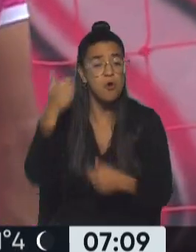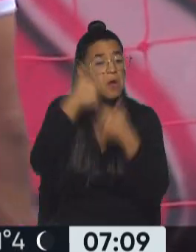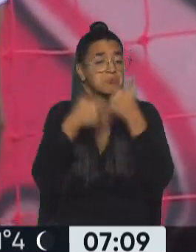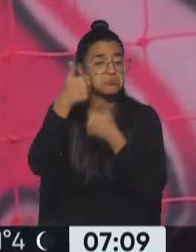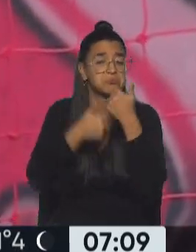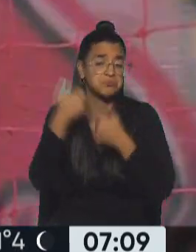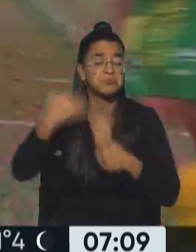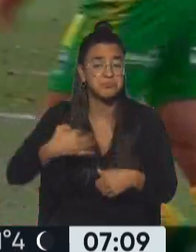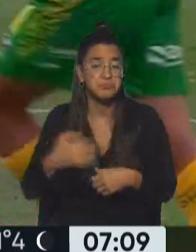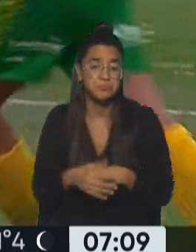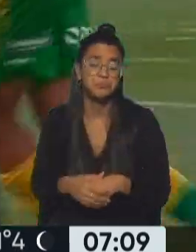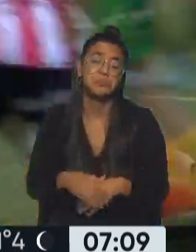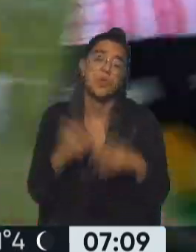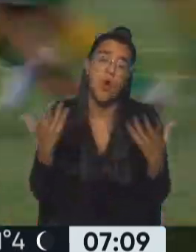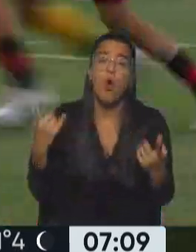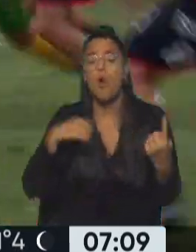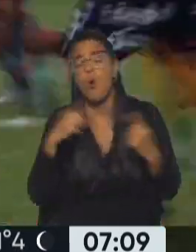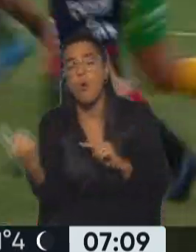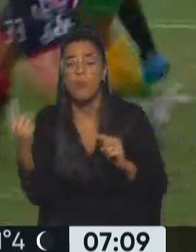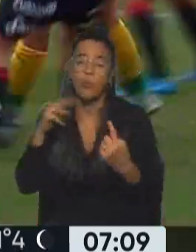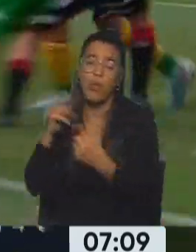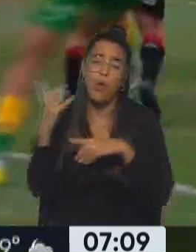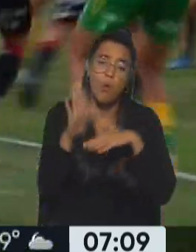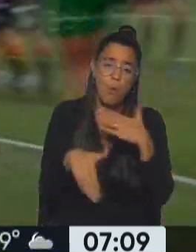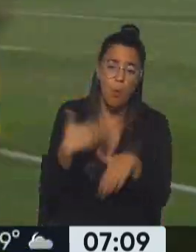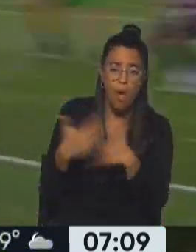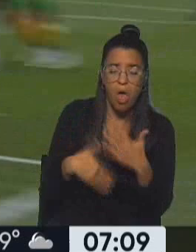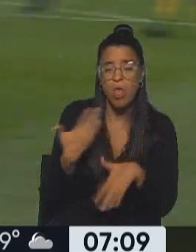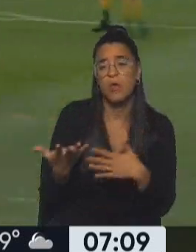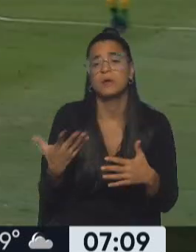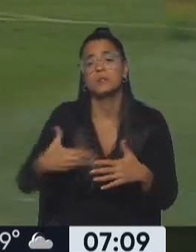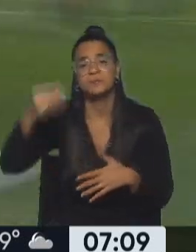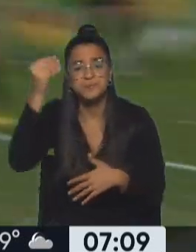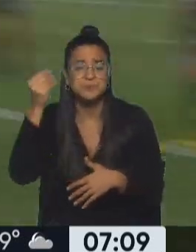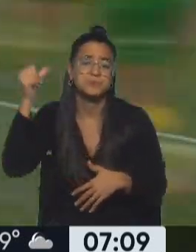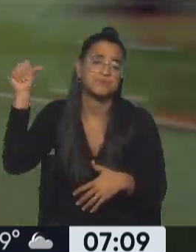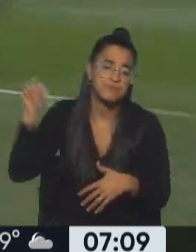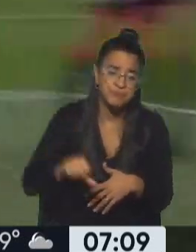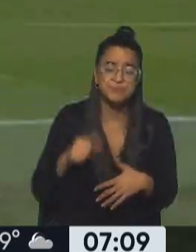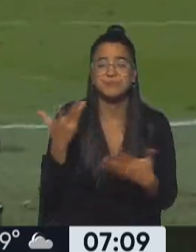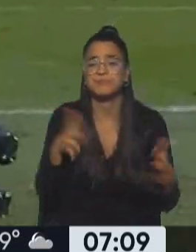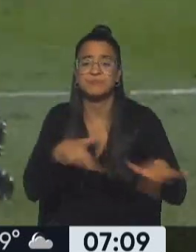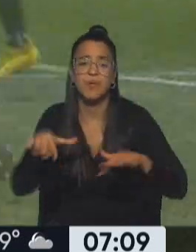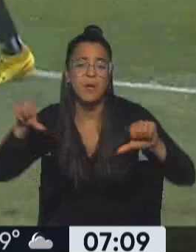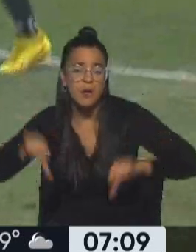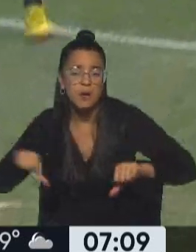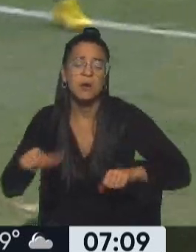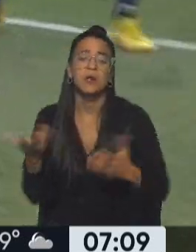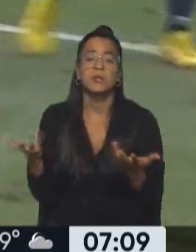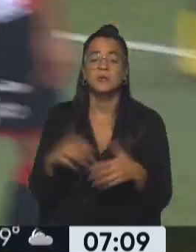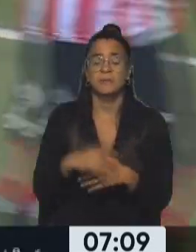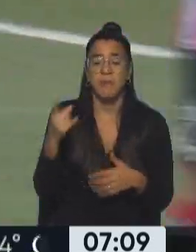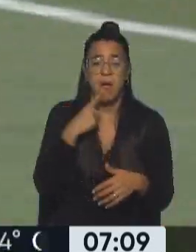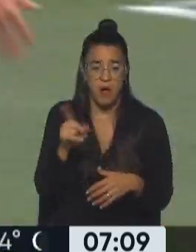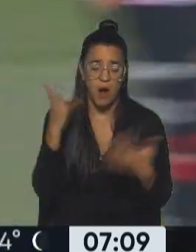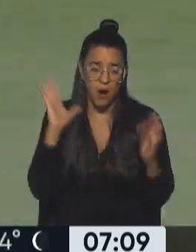nuevo, obviamente de idas y vueltas, con jugadores que muchas veces no pueden quedarse por distintas circunstancias, por transferencias. Por demás